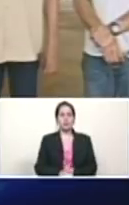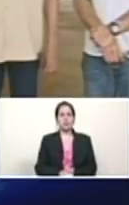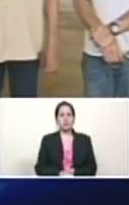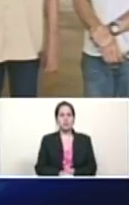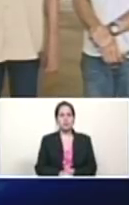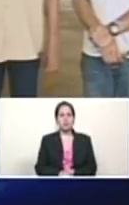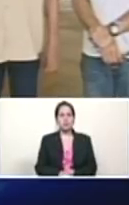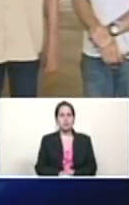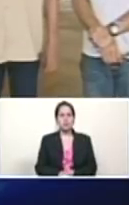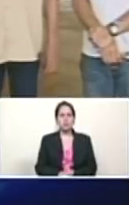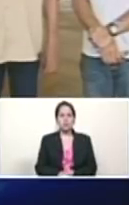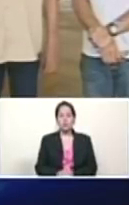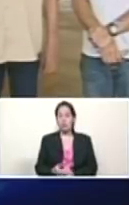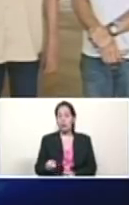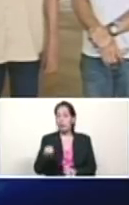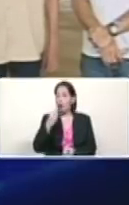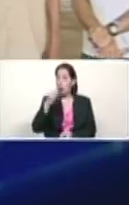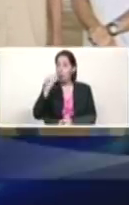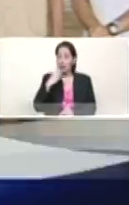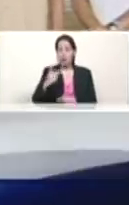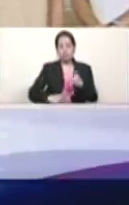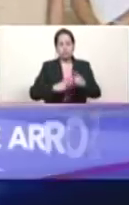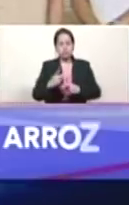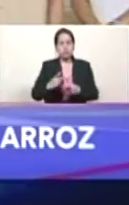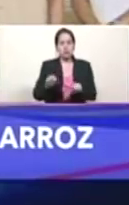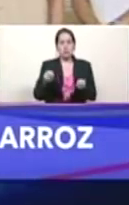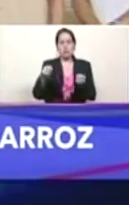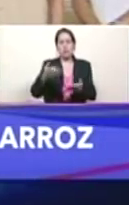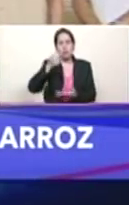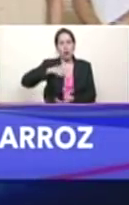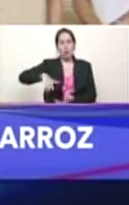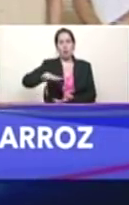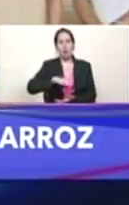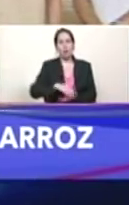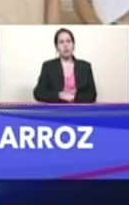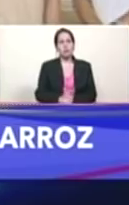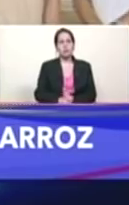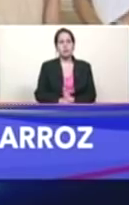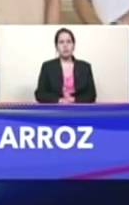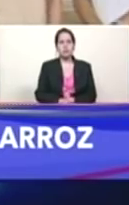abastecimiento de alimentos para nuestro pueblo. Adelante, Huarico.